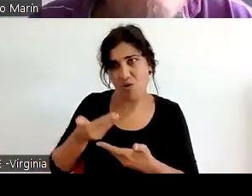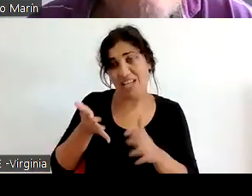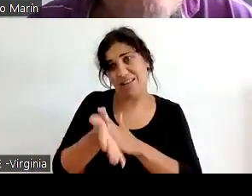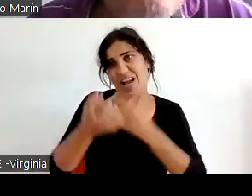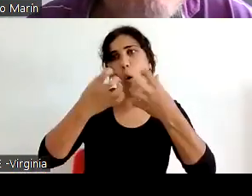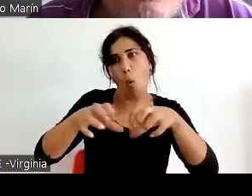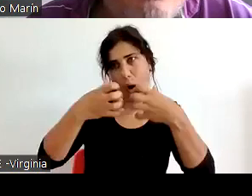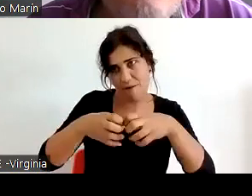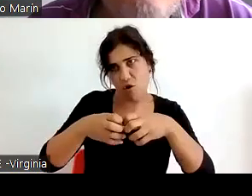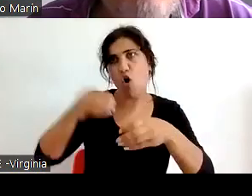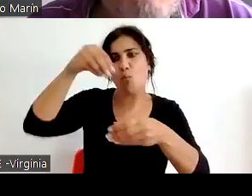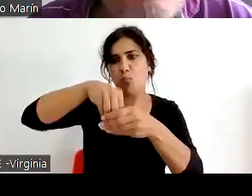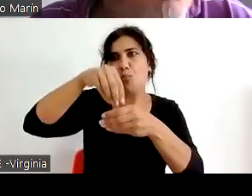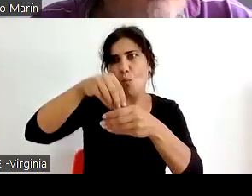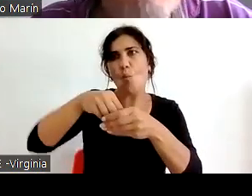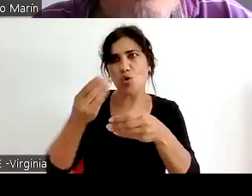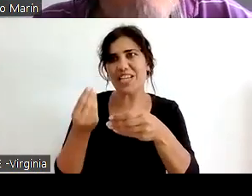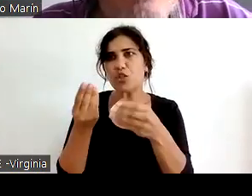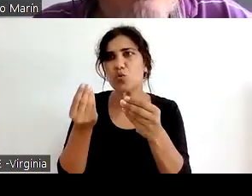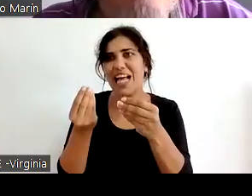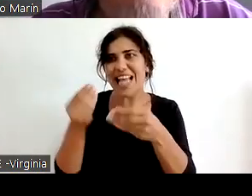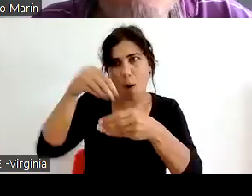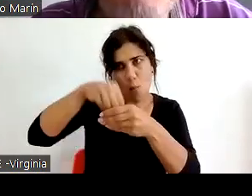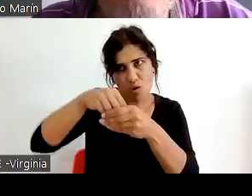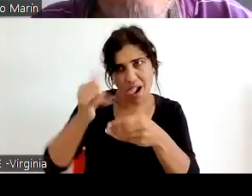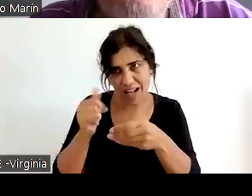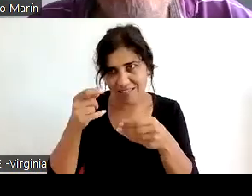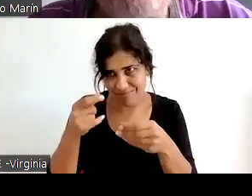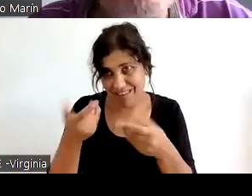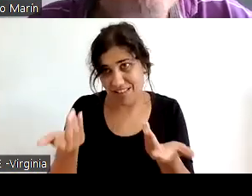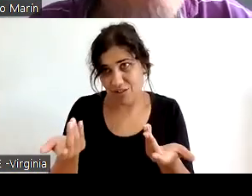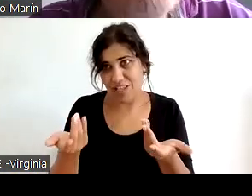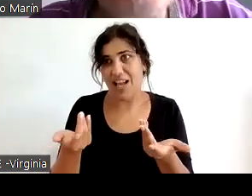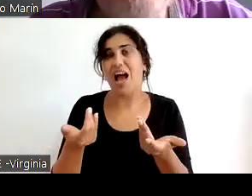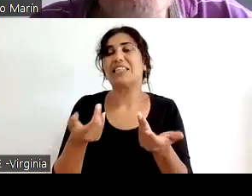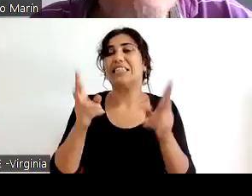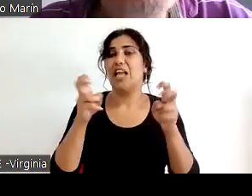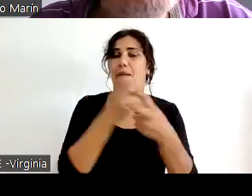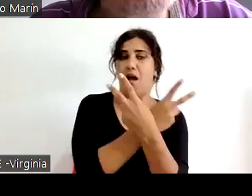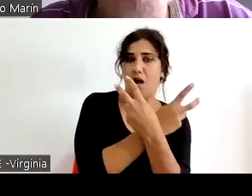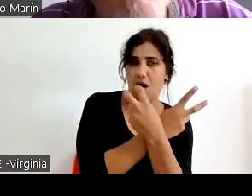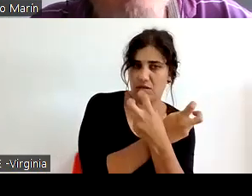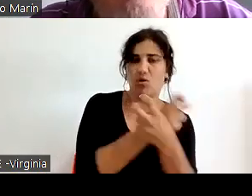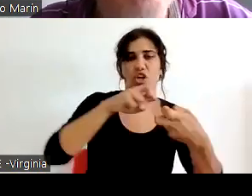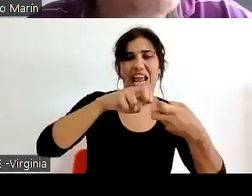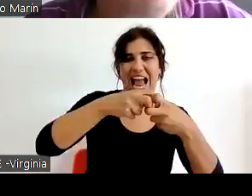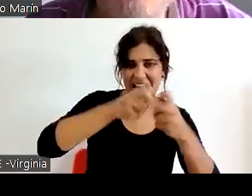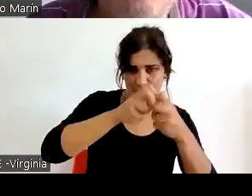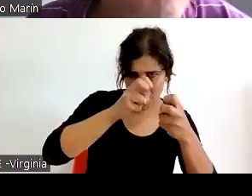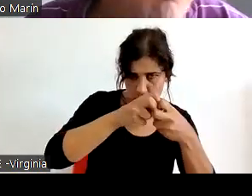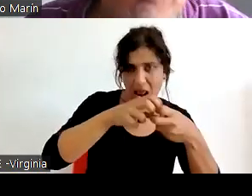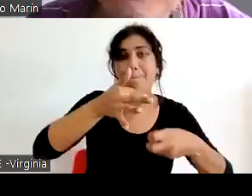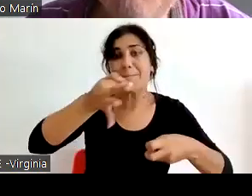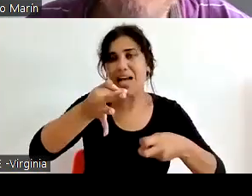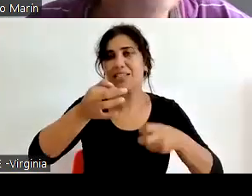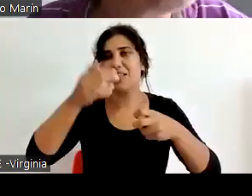ella, es también fundamental, no solo para el tema osteoarticular o osteomuscular, sino también para funciones